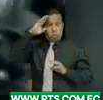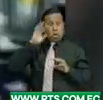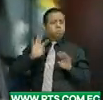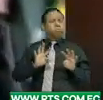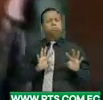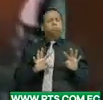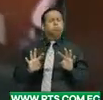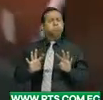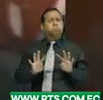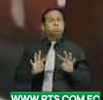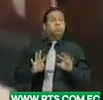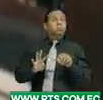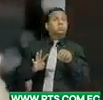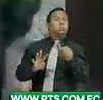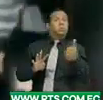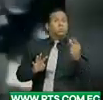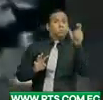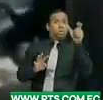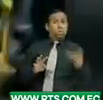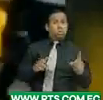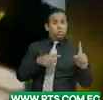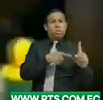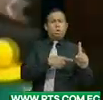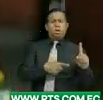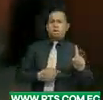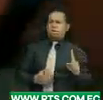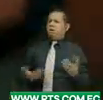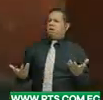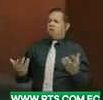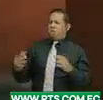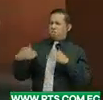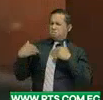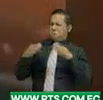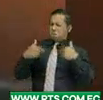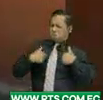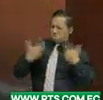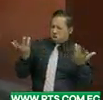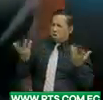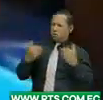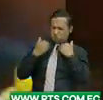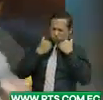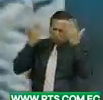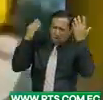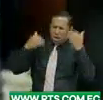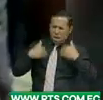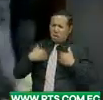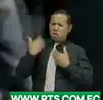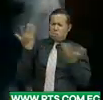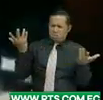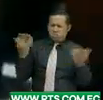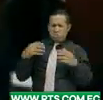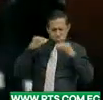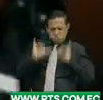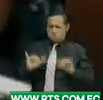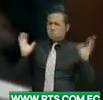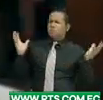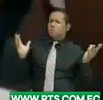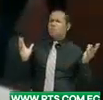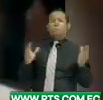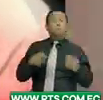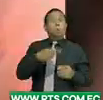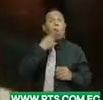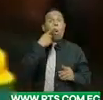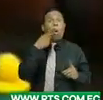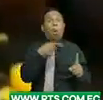Es el momento exacto en el que un ciudadano al parecer se resiste al control de los agentes municipales en Cayambe. De inmediato y sin pensarlo dos